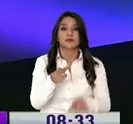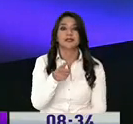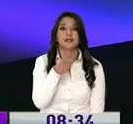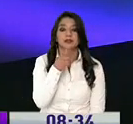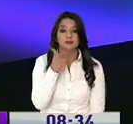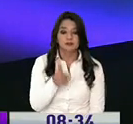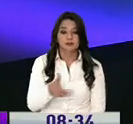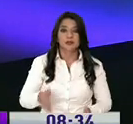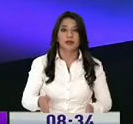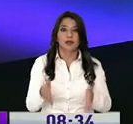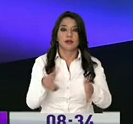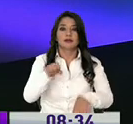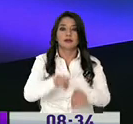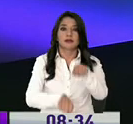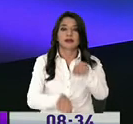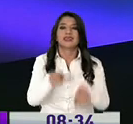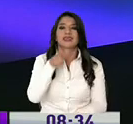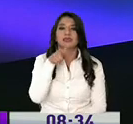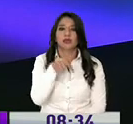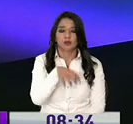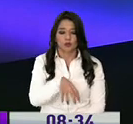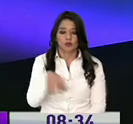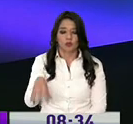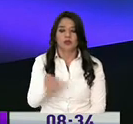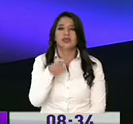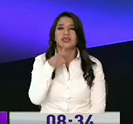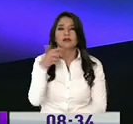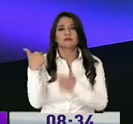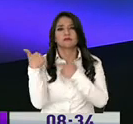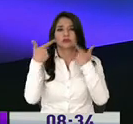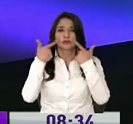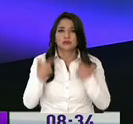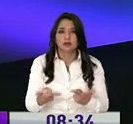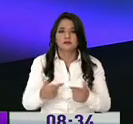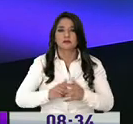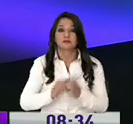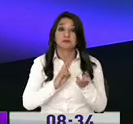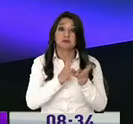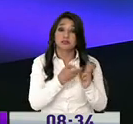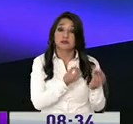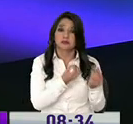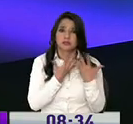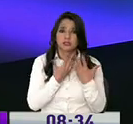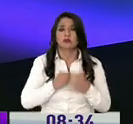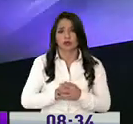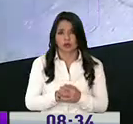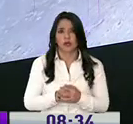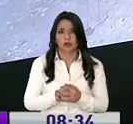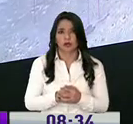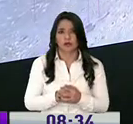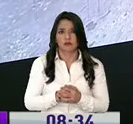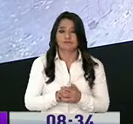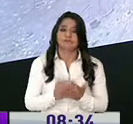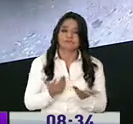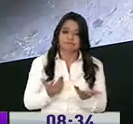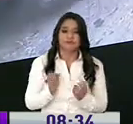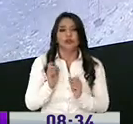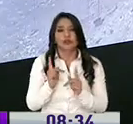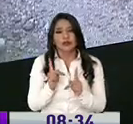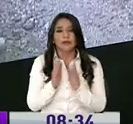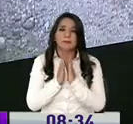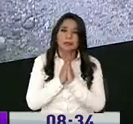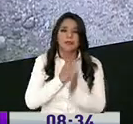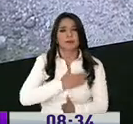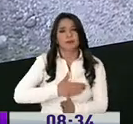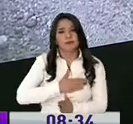mira las calles cuando están con este tipo de problemas? Porque los vecinos, los moradores, hacen la llamadita, dicen, vean, no sea malito,